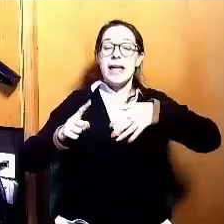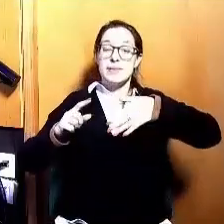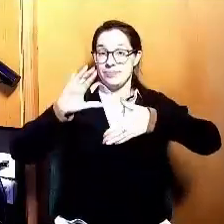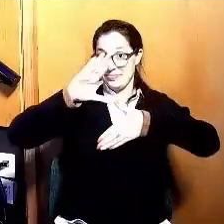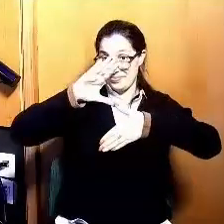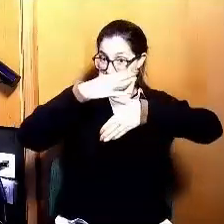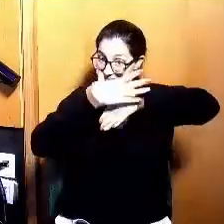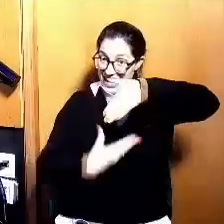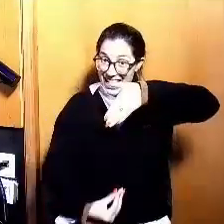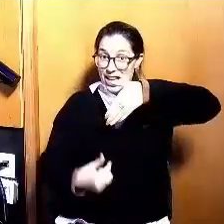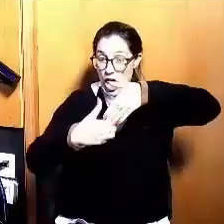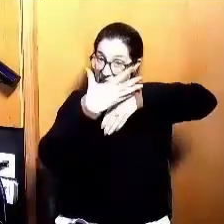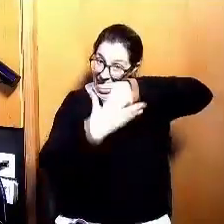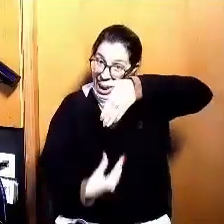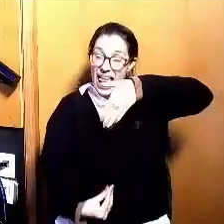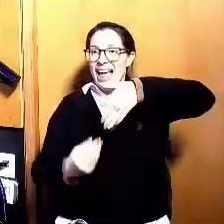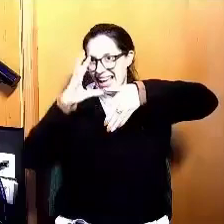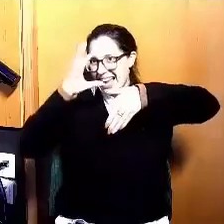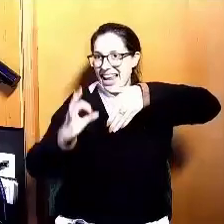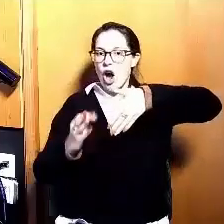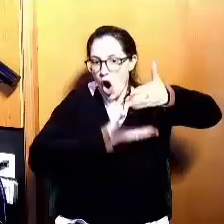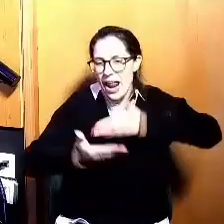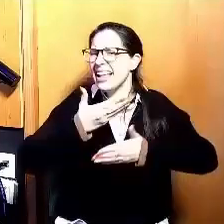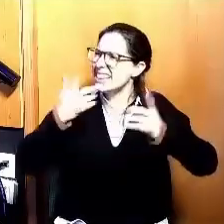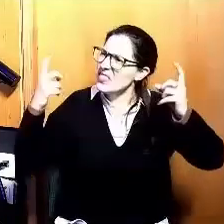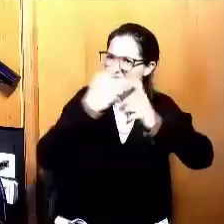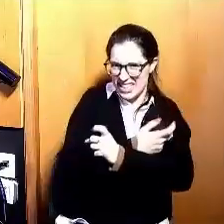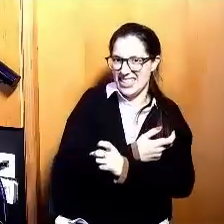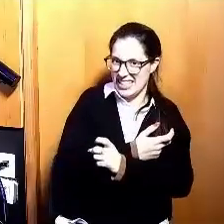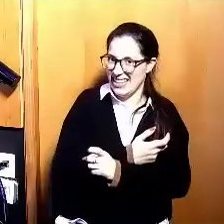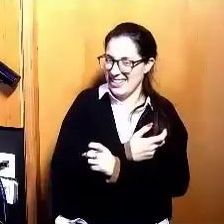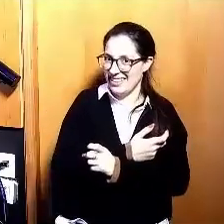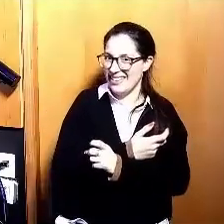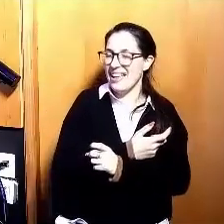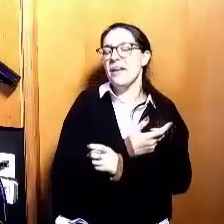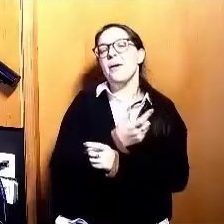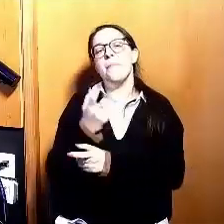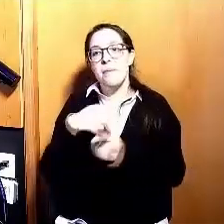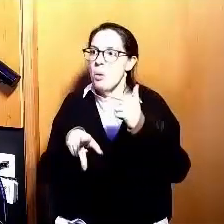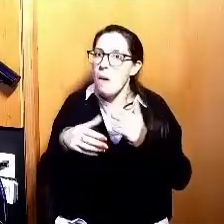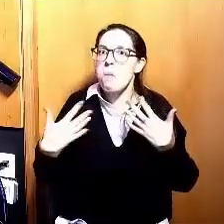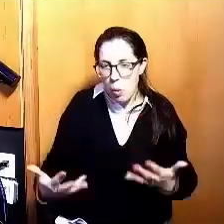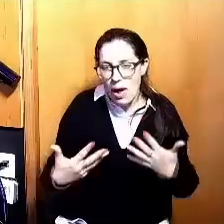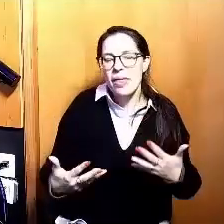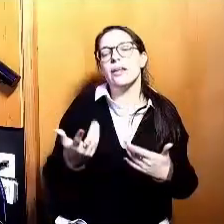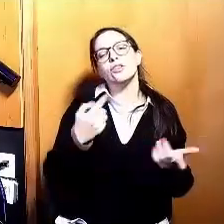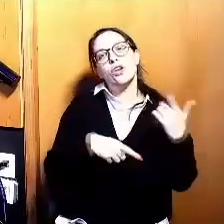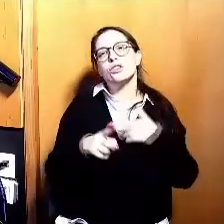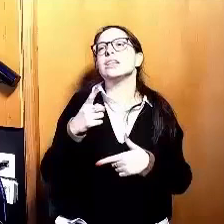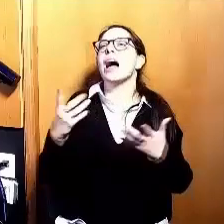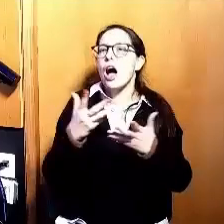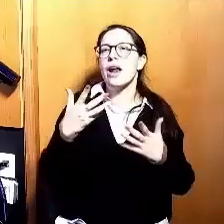que es difícil encontrarla también en otros espacios, tiene un gran valor, pero creo que también a partir de esto tenemos que hacer